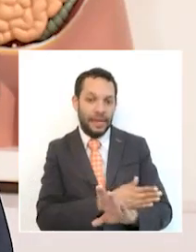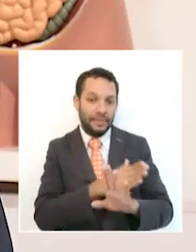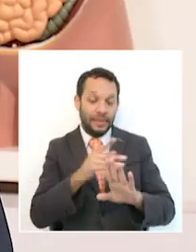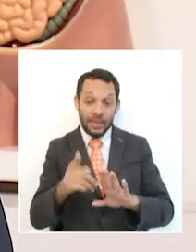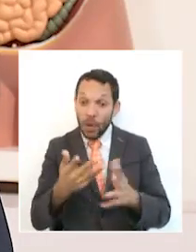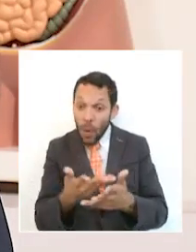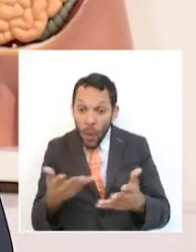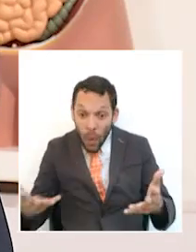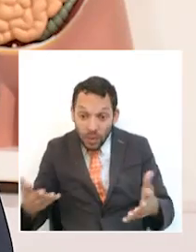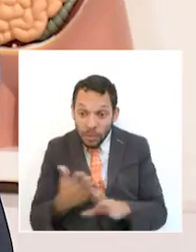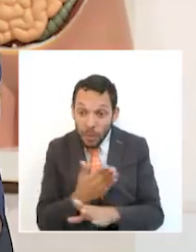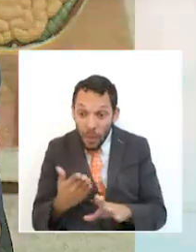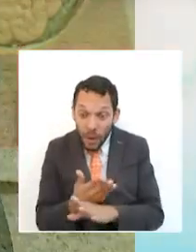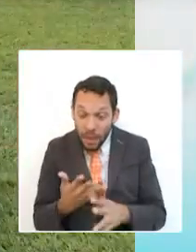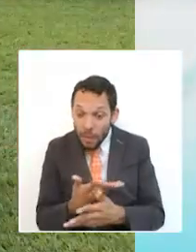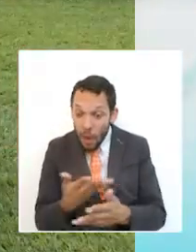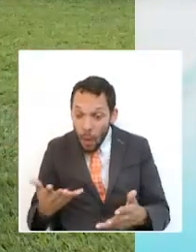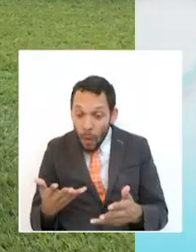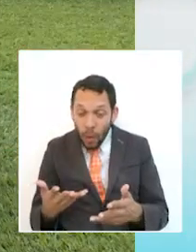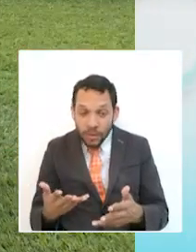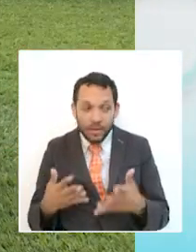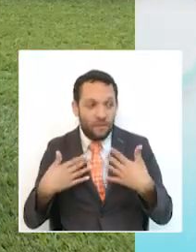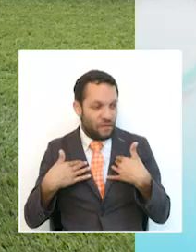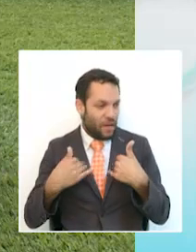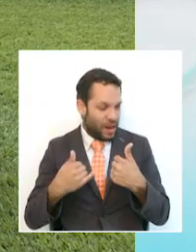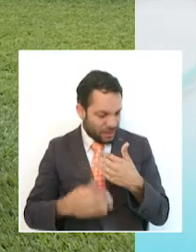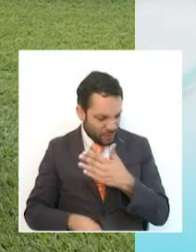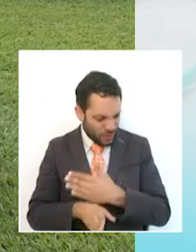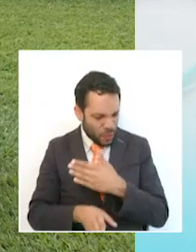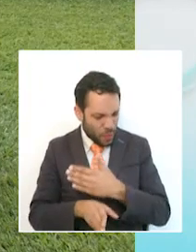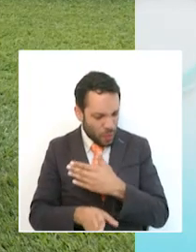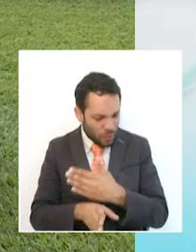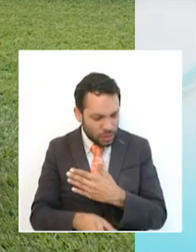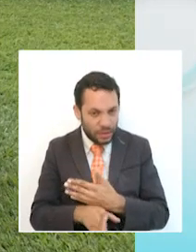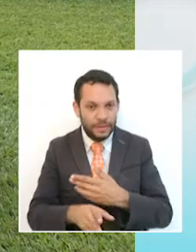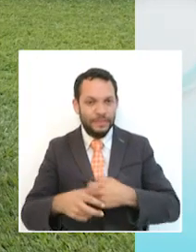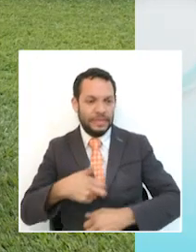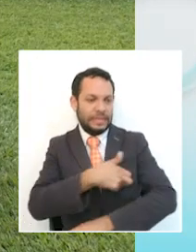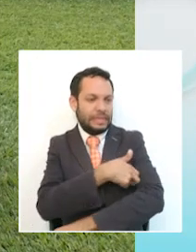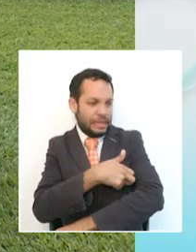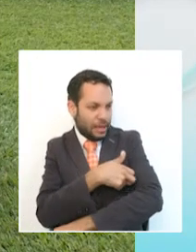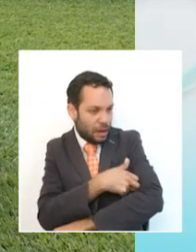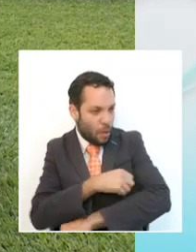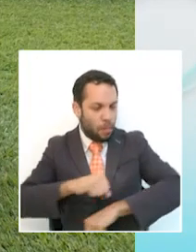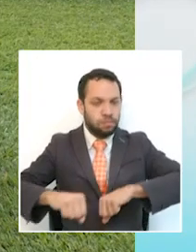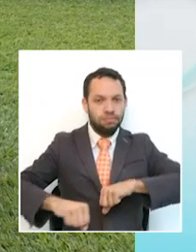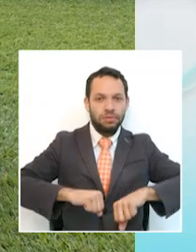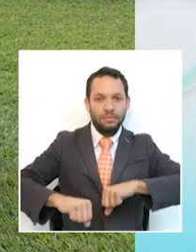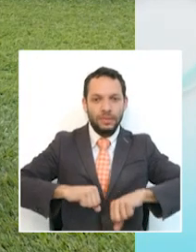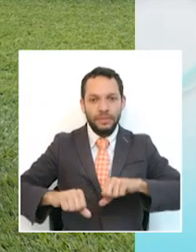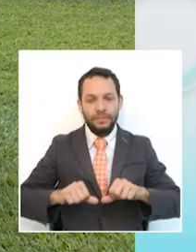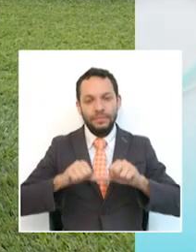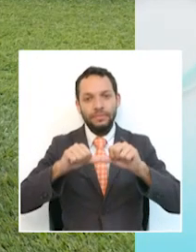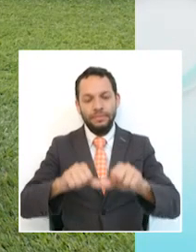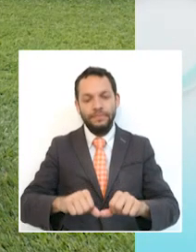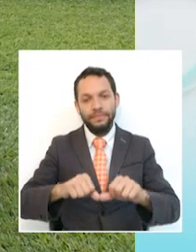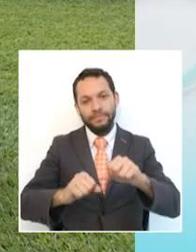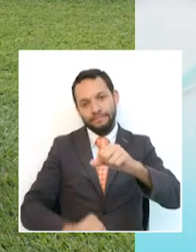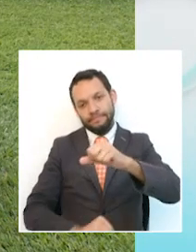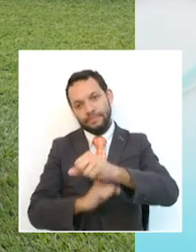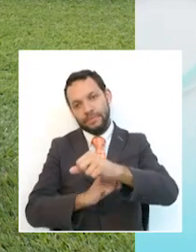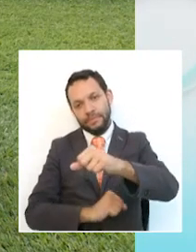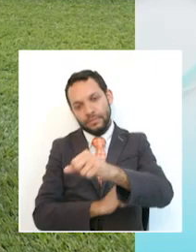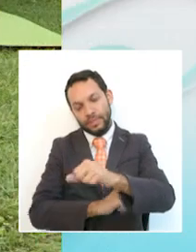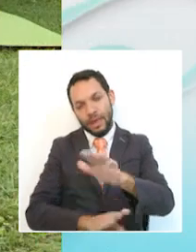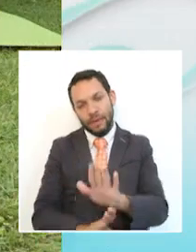las cosas y mantener esa conexión esa energía vital ese entusiasmo ese ese ímpetu que todos necesitamos porque